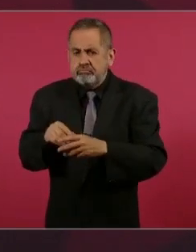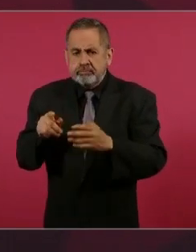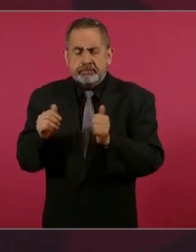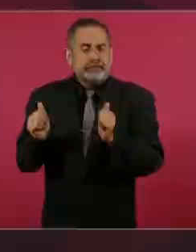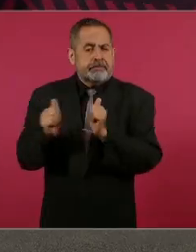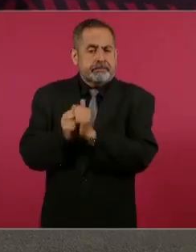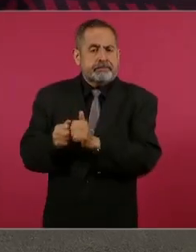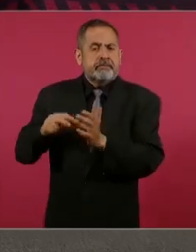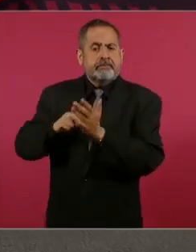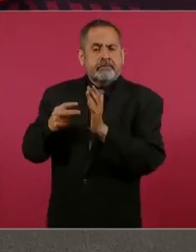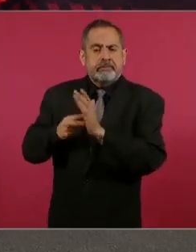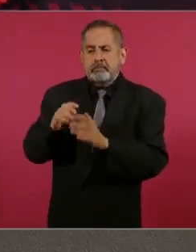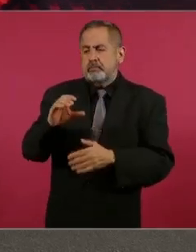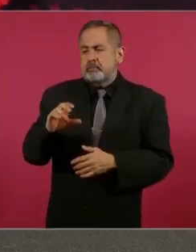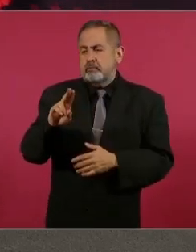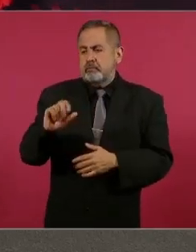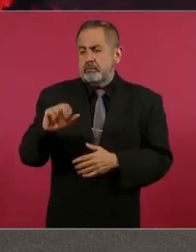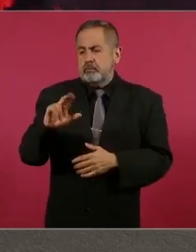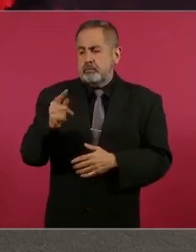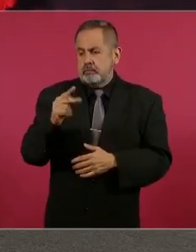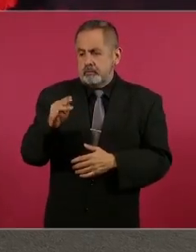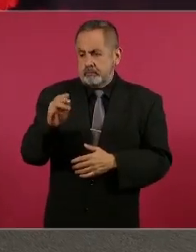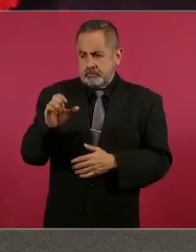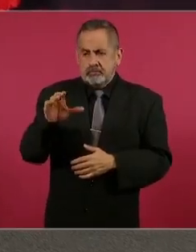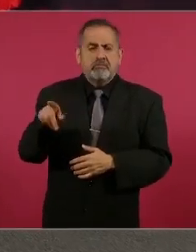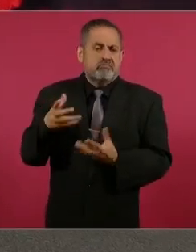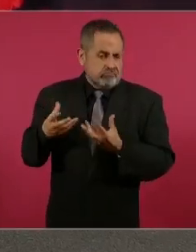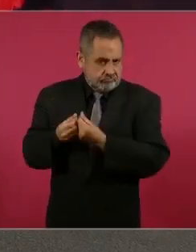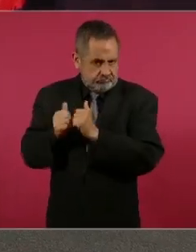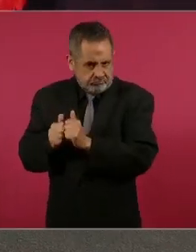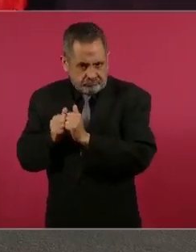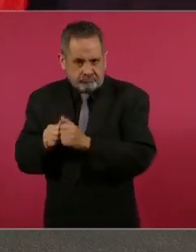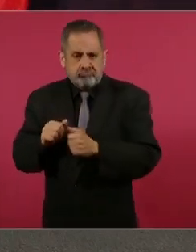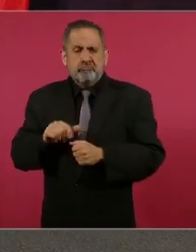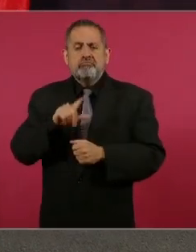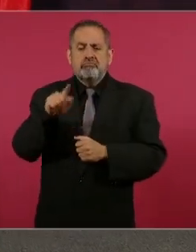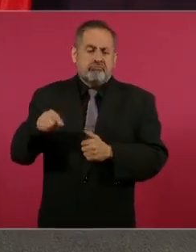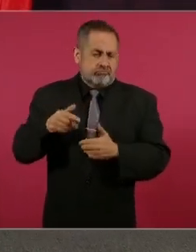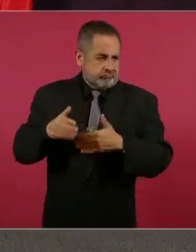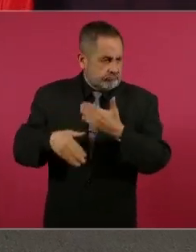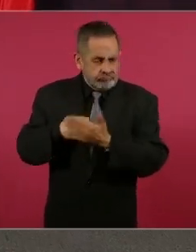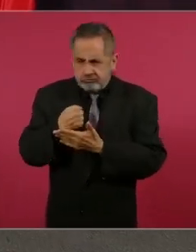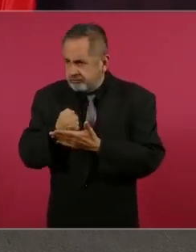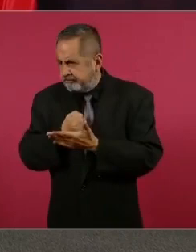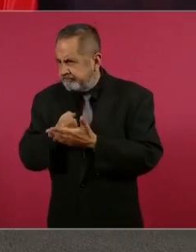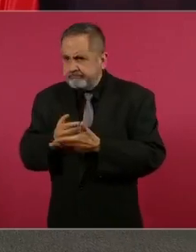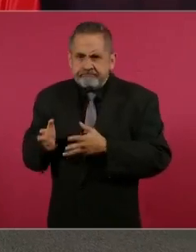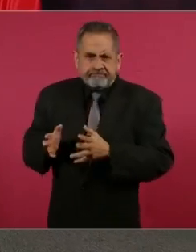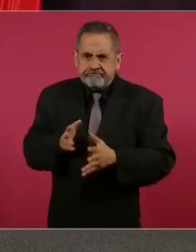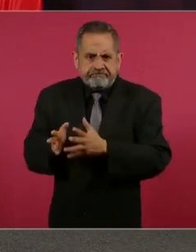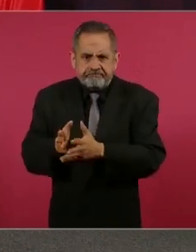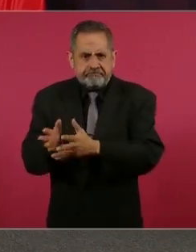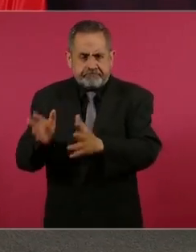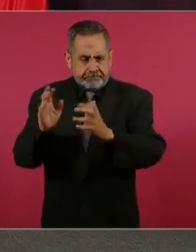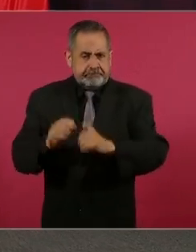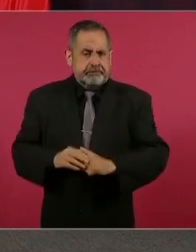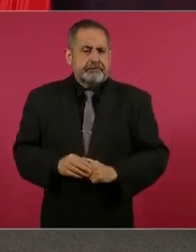al lado del ingeniero Cuauhtémoc Cárdenas, luego empieza a